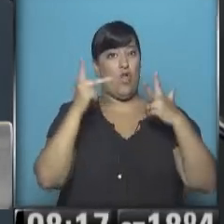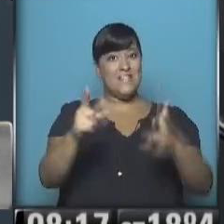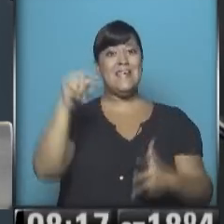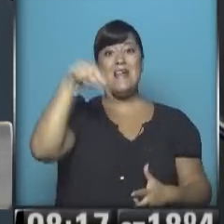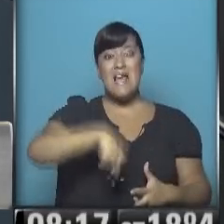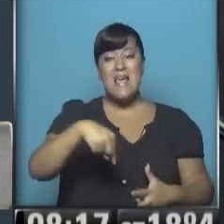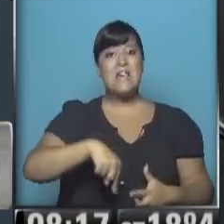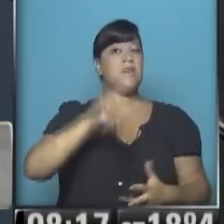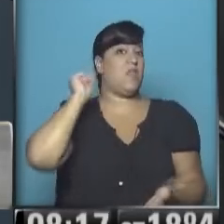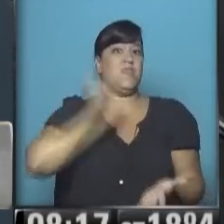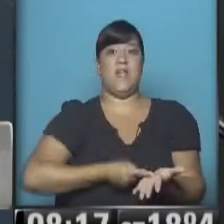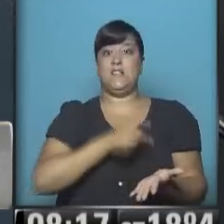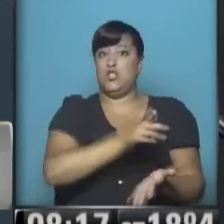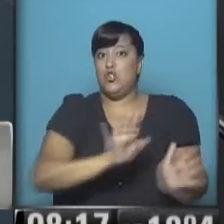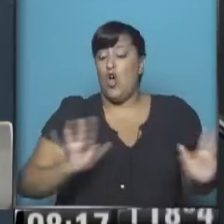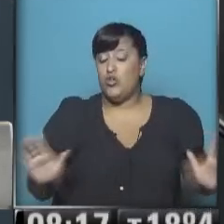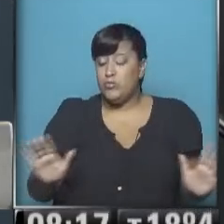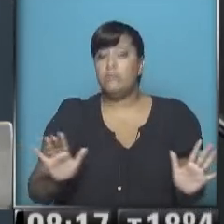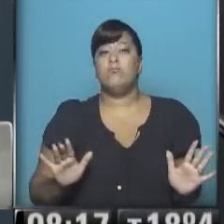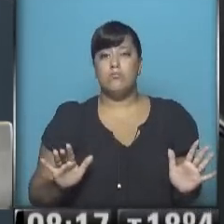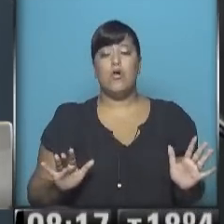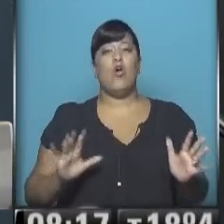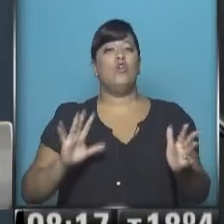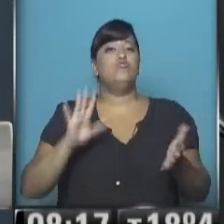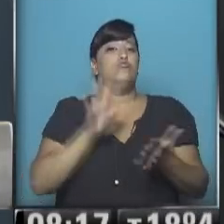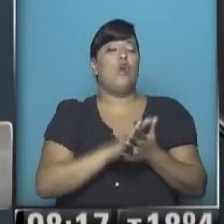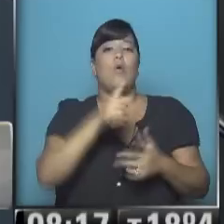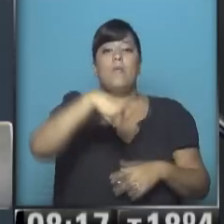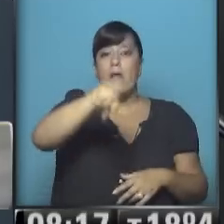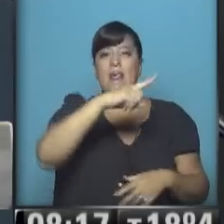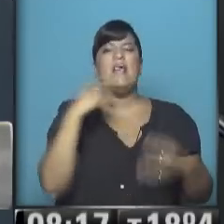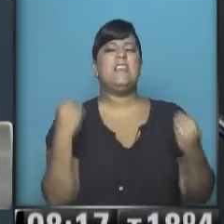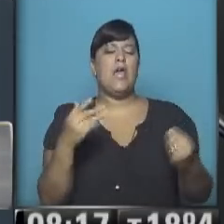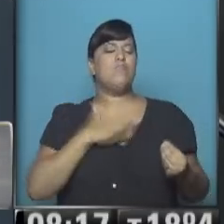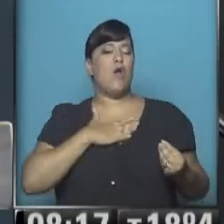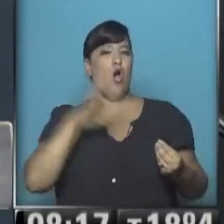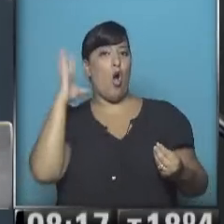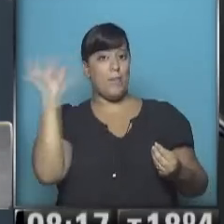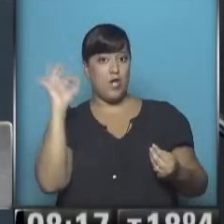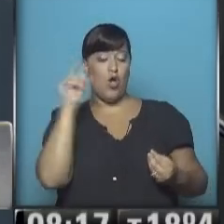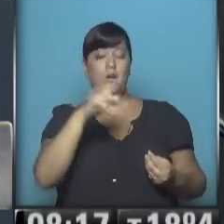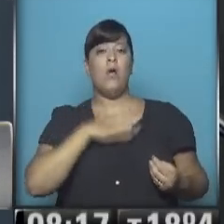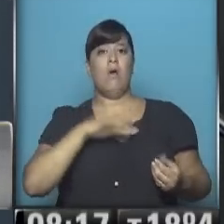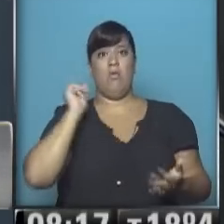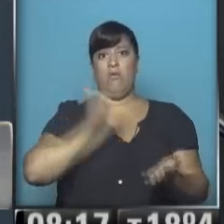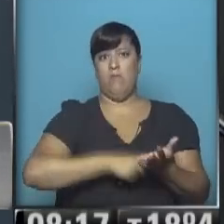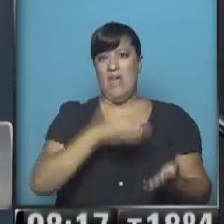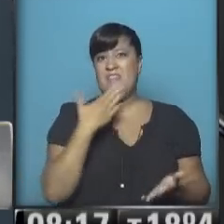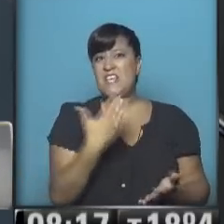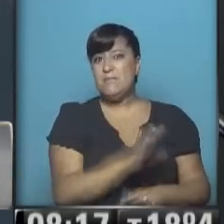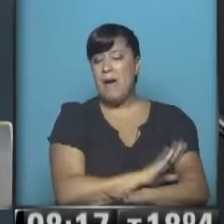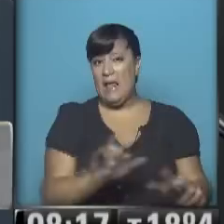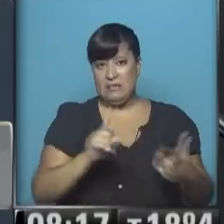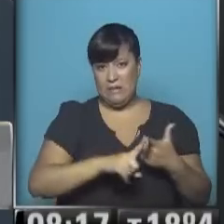de una decisión eh cuyas adjetivaciones podrían ser las siguientes decisión disparatada